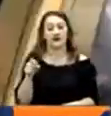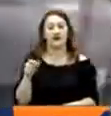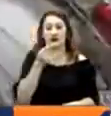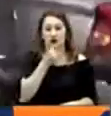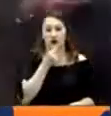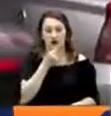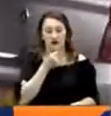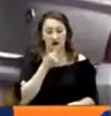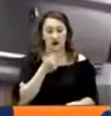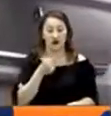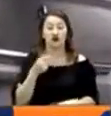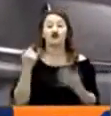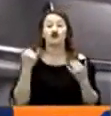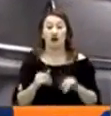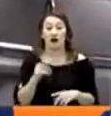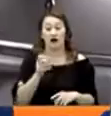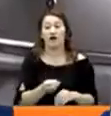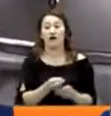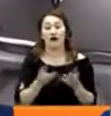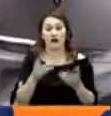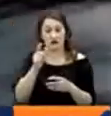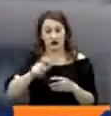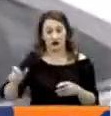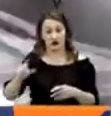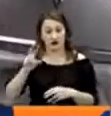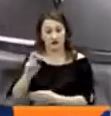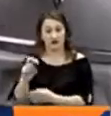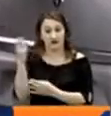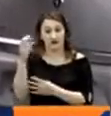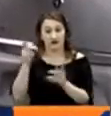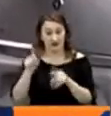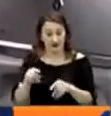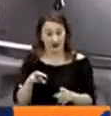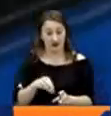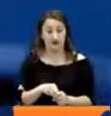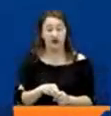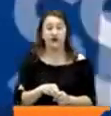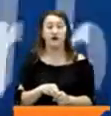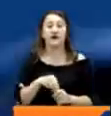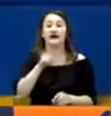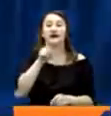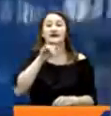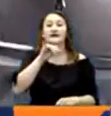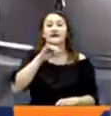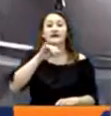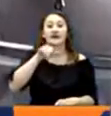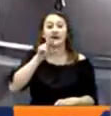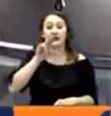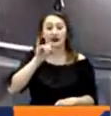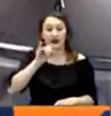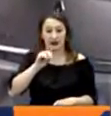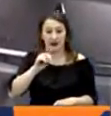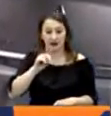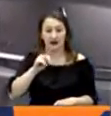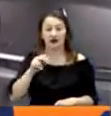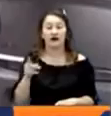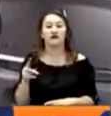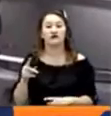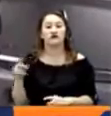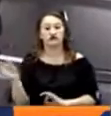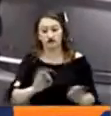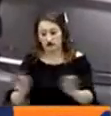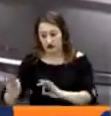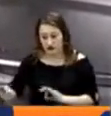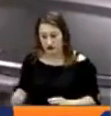Ya han llegado varios funcionarios de la Fiscalía, también hay integrantes de las IGINES, de la Policía, para adelantar todas las pesquisas,